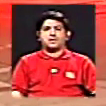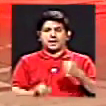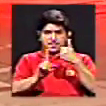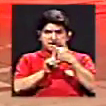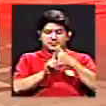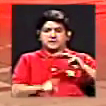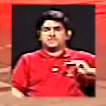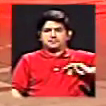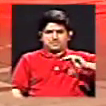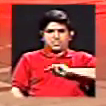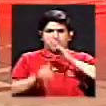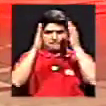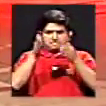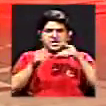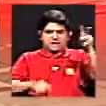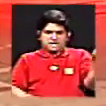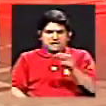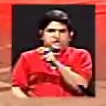de Transportes